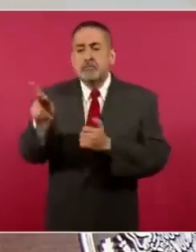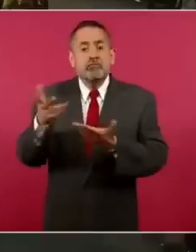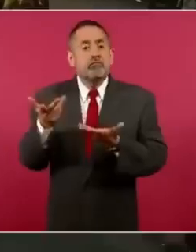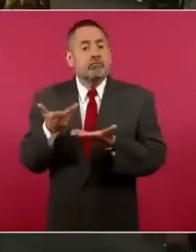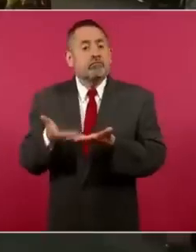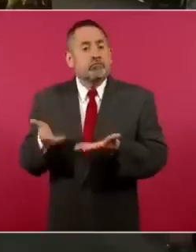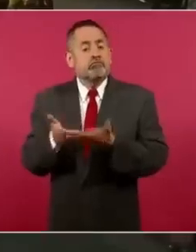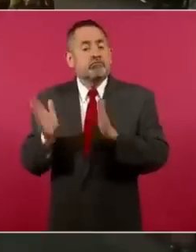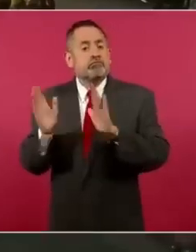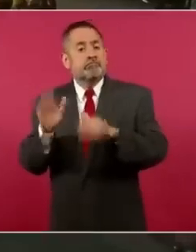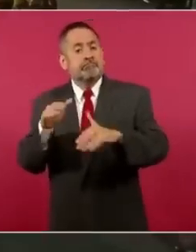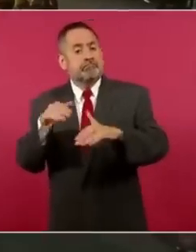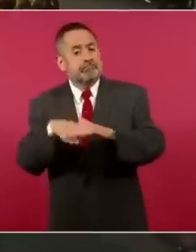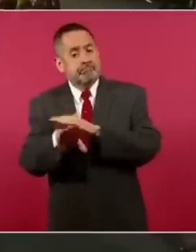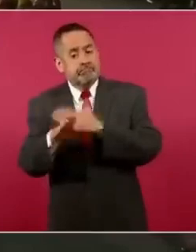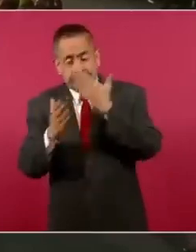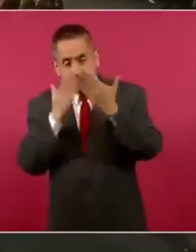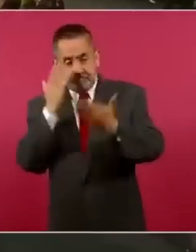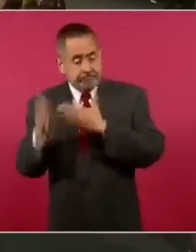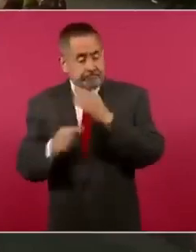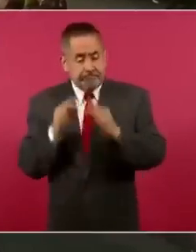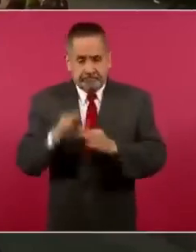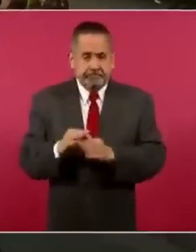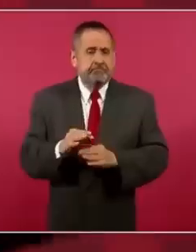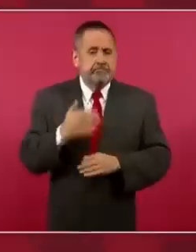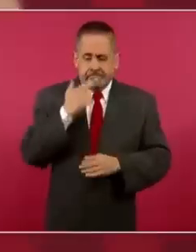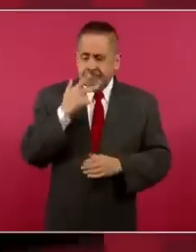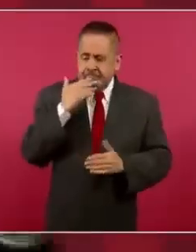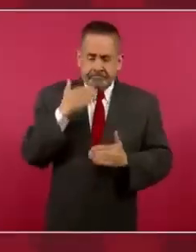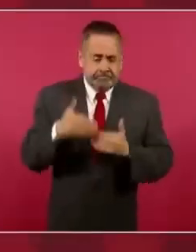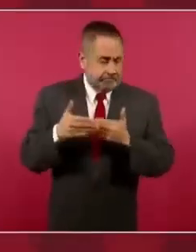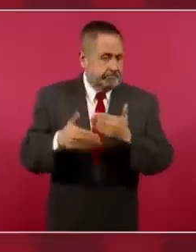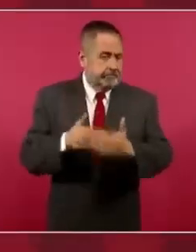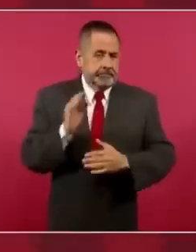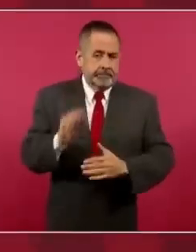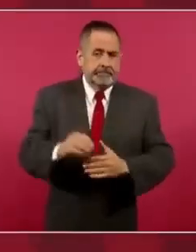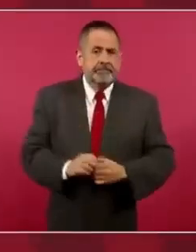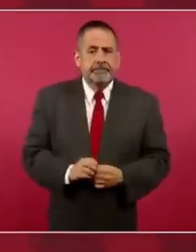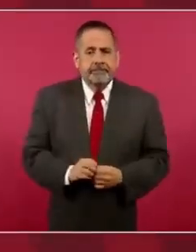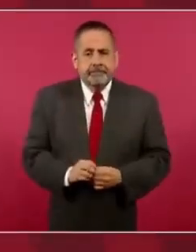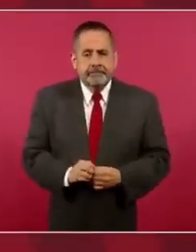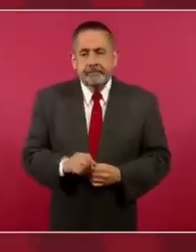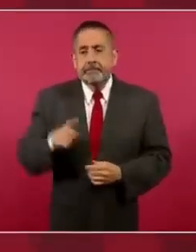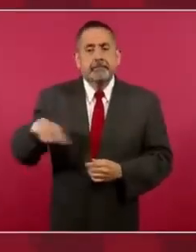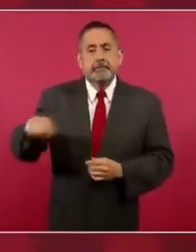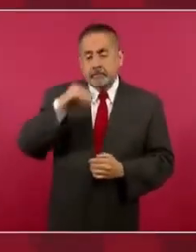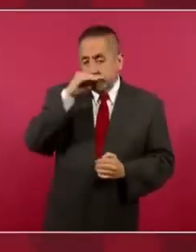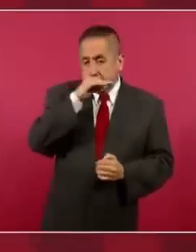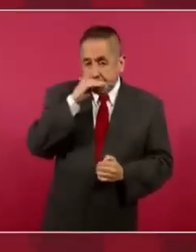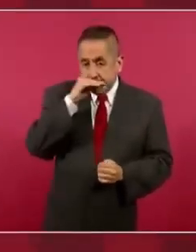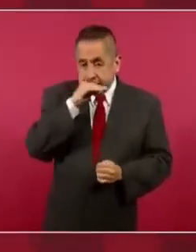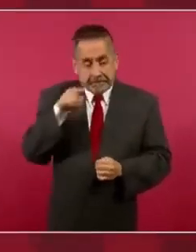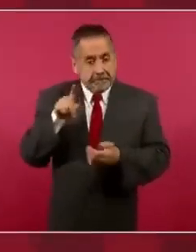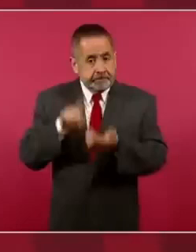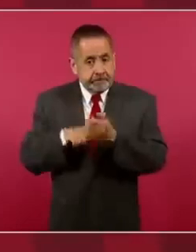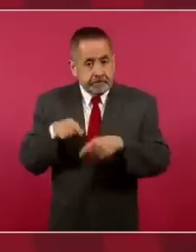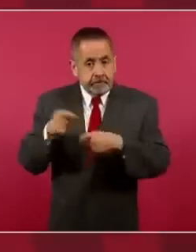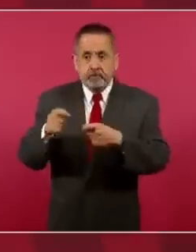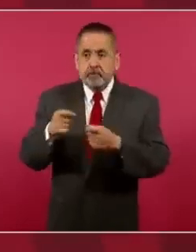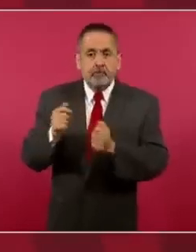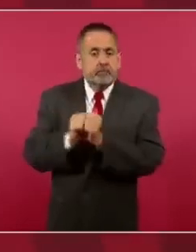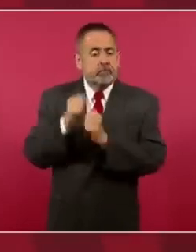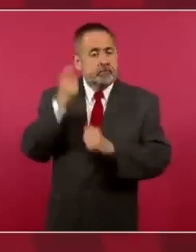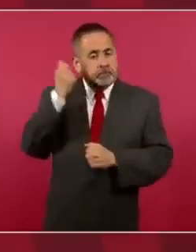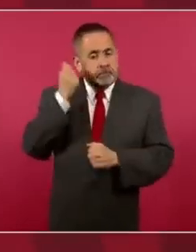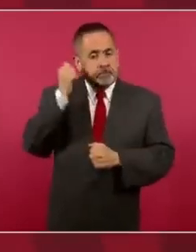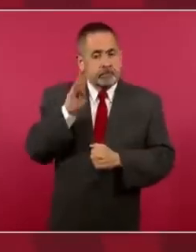ahora. En eso hemos avanzado, porque pues es gratuita y además están todos